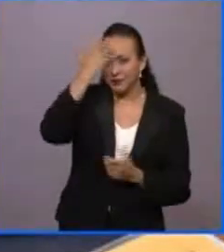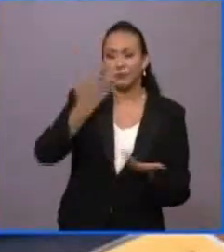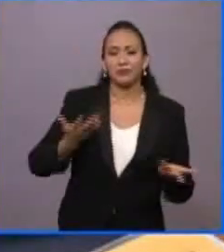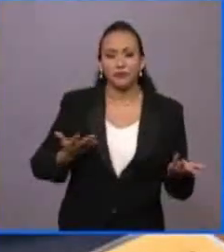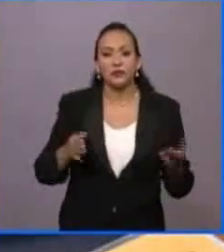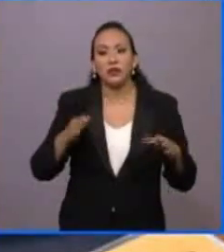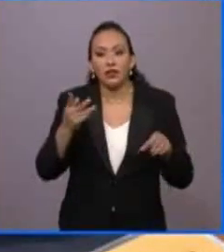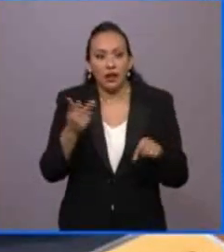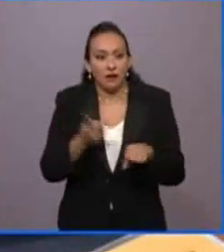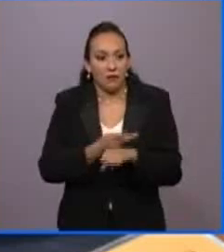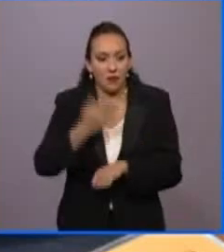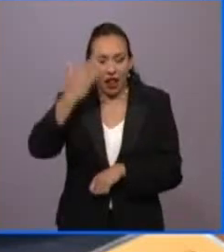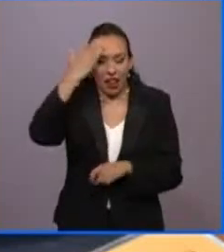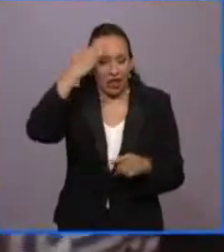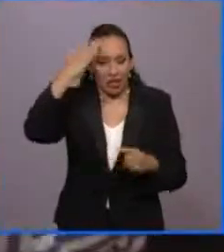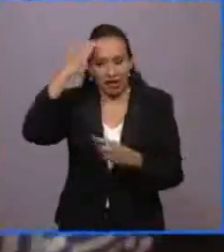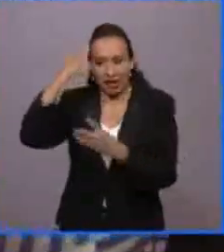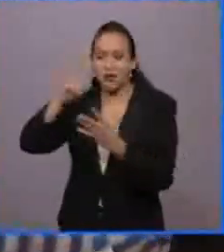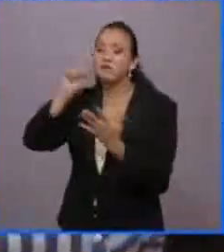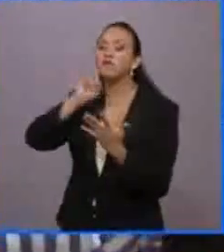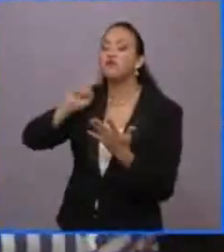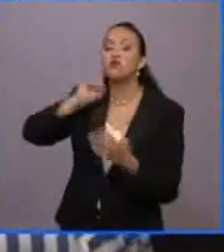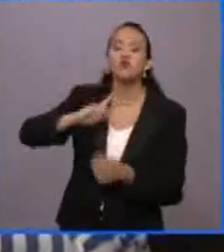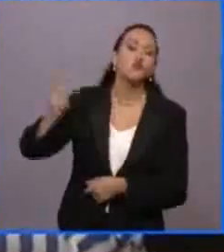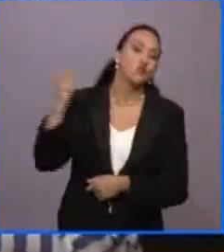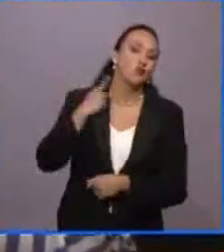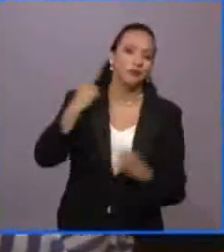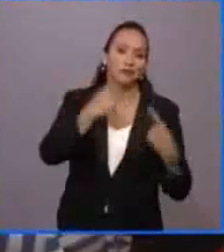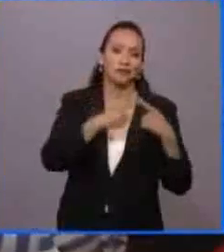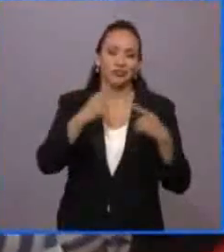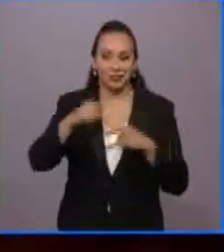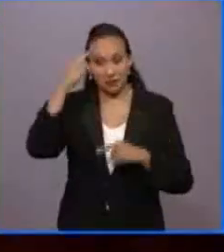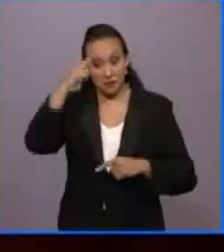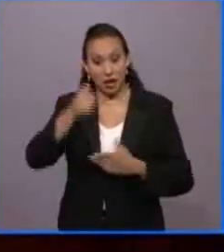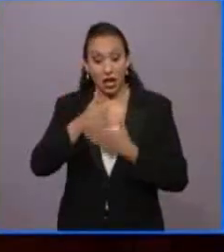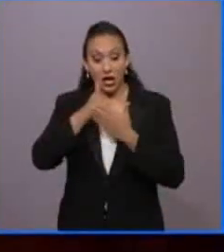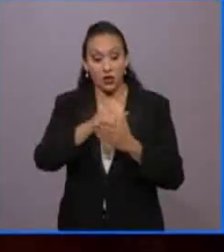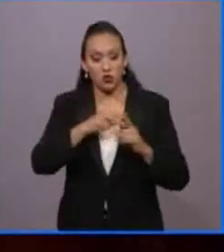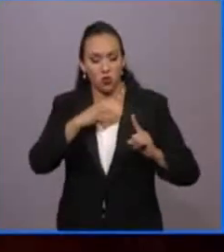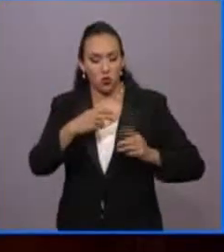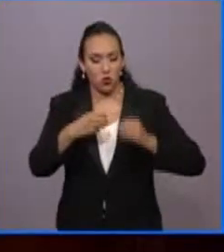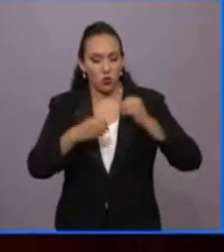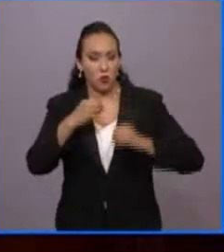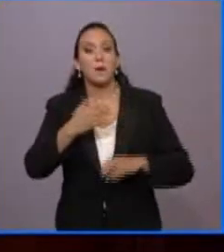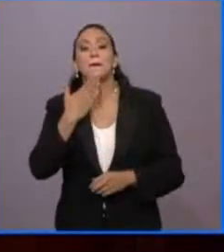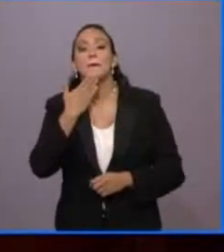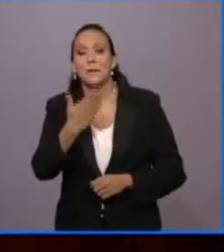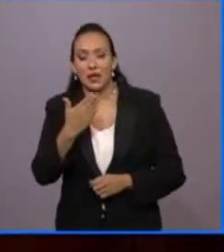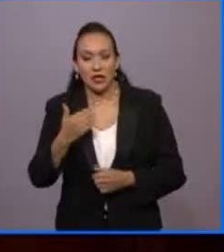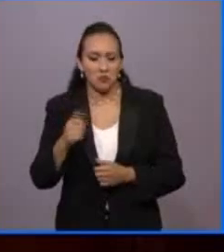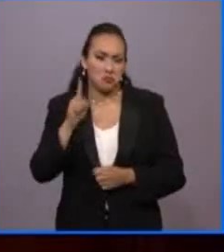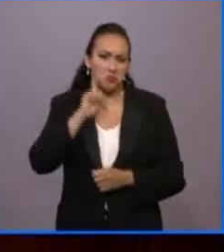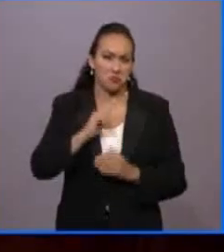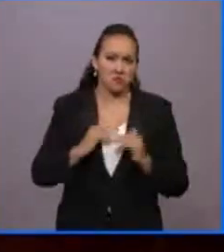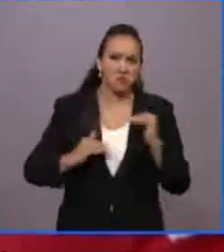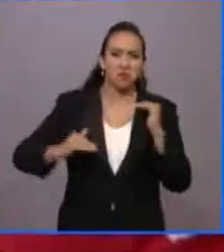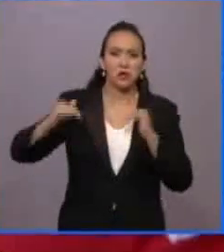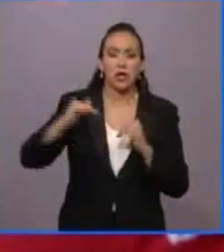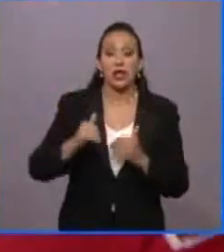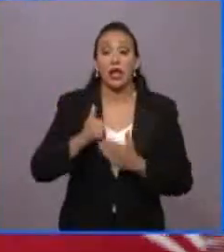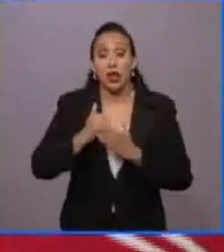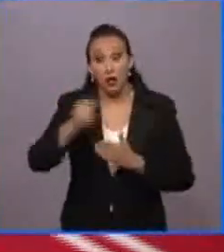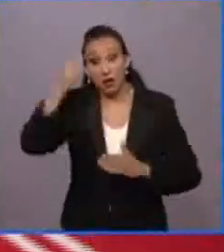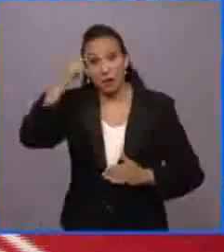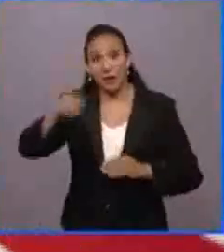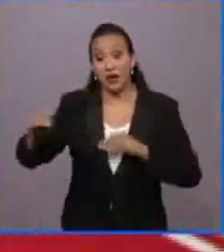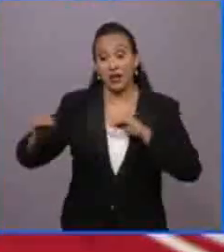reflexionar sobre los liderazgos de las mujeres en política con perspectiva de género como factores de igualdad sustantiva y las